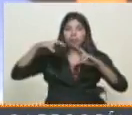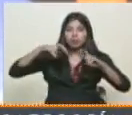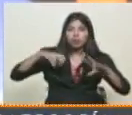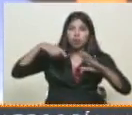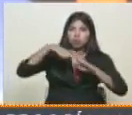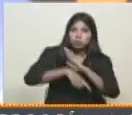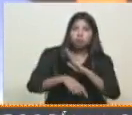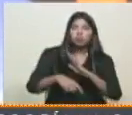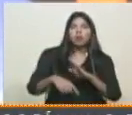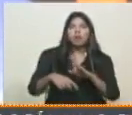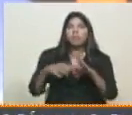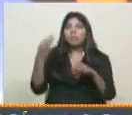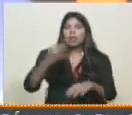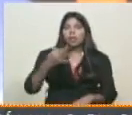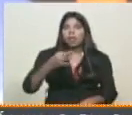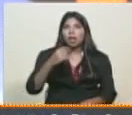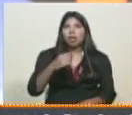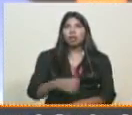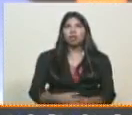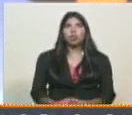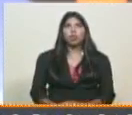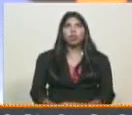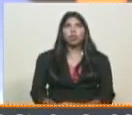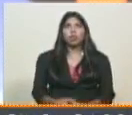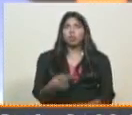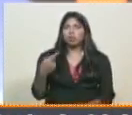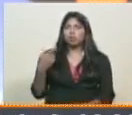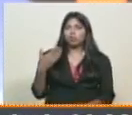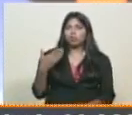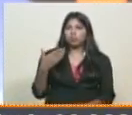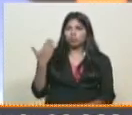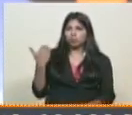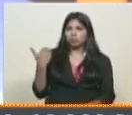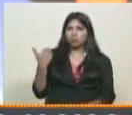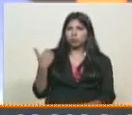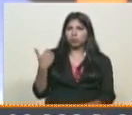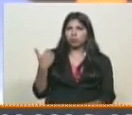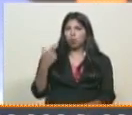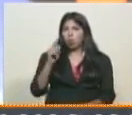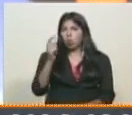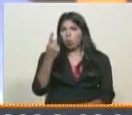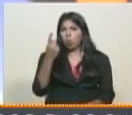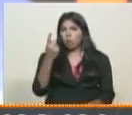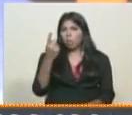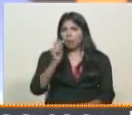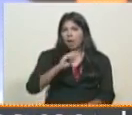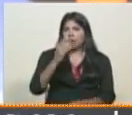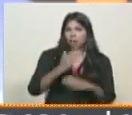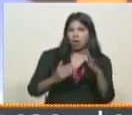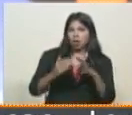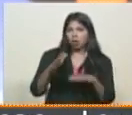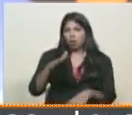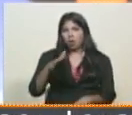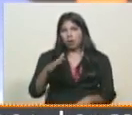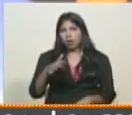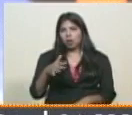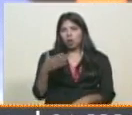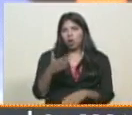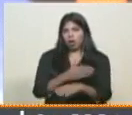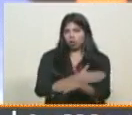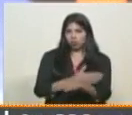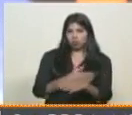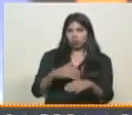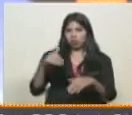que la oposición venezolana creó hace unos el caso mes y medio antes de la elección de la asamblea nacional constituyente